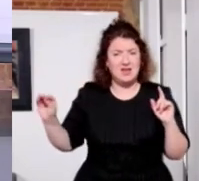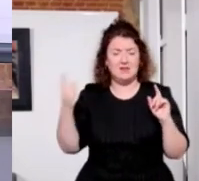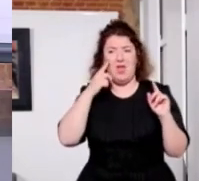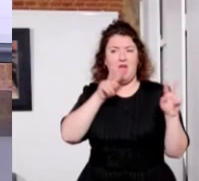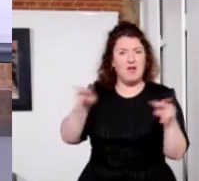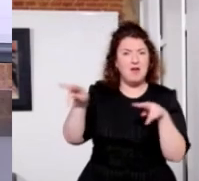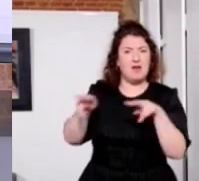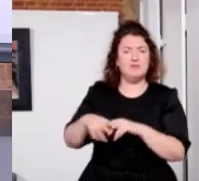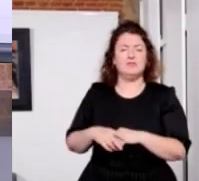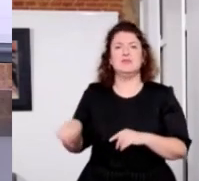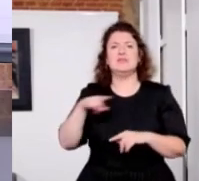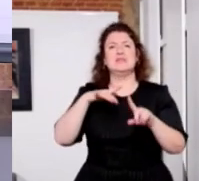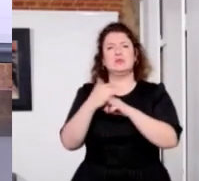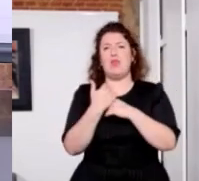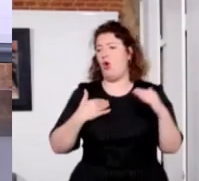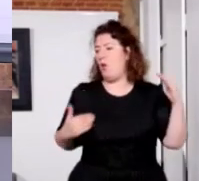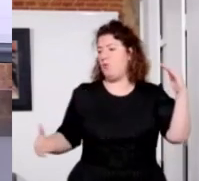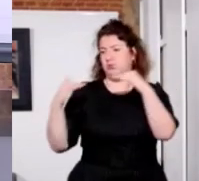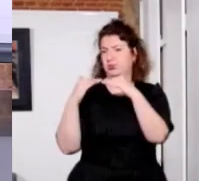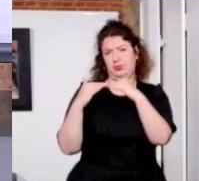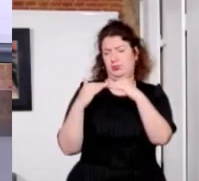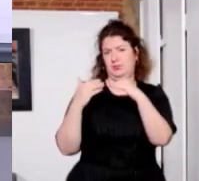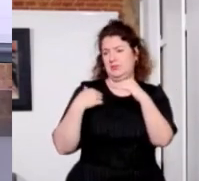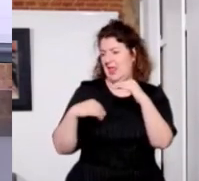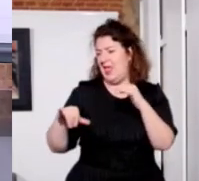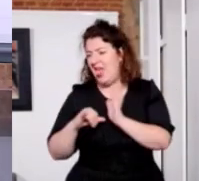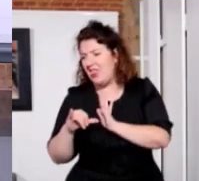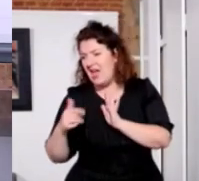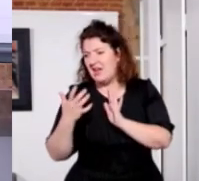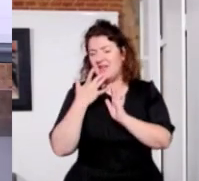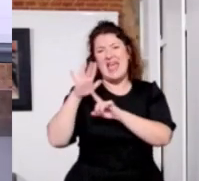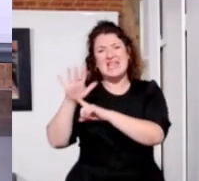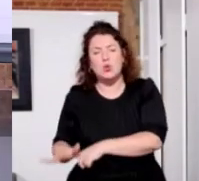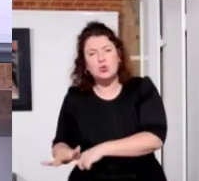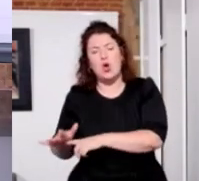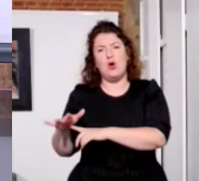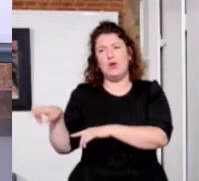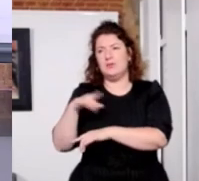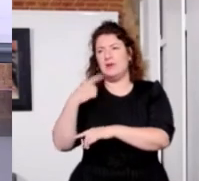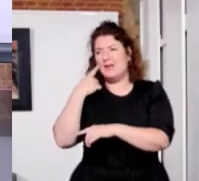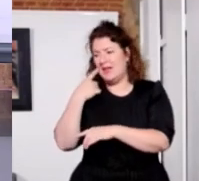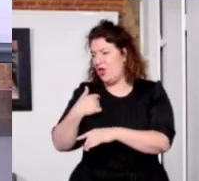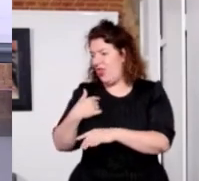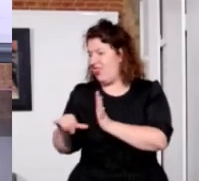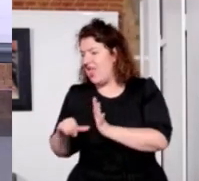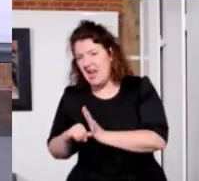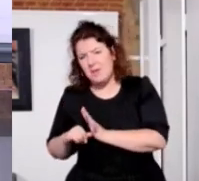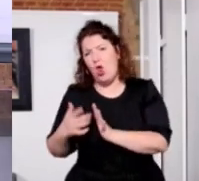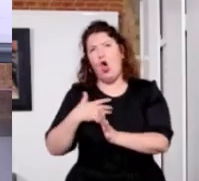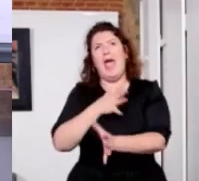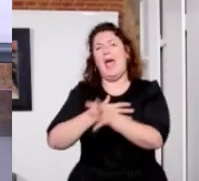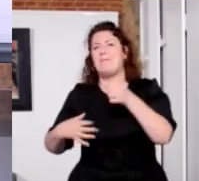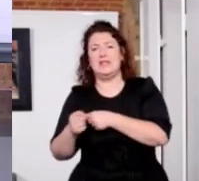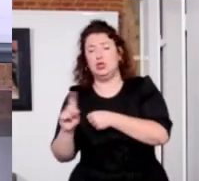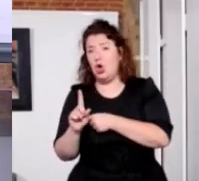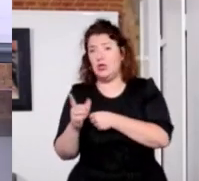horizontalidad con el otro, el acercarse a la exclusión y a la realidad del otro, no desde la empatía, sino